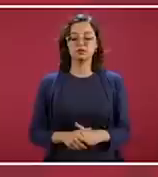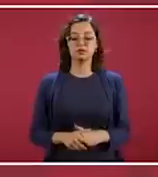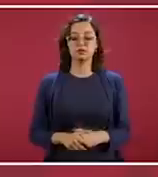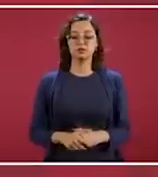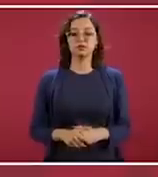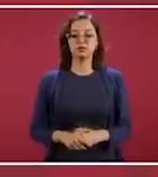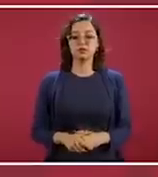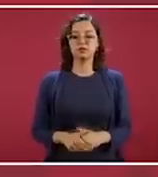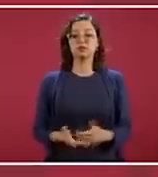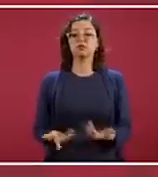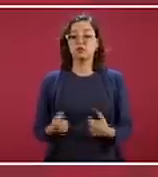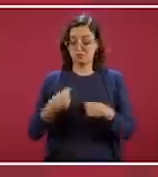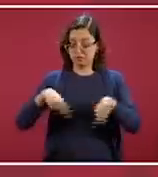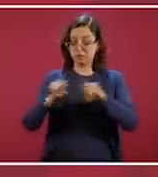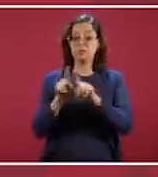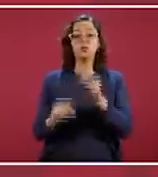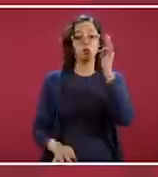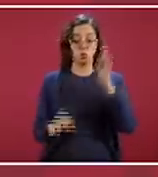para jueces.